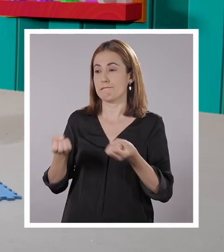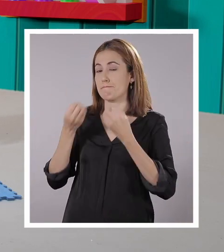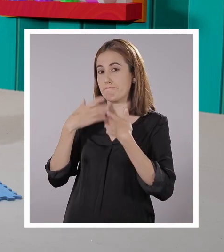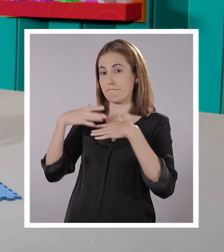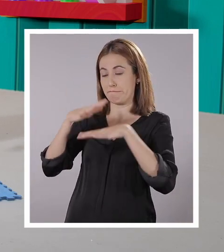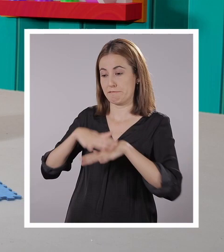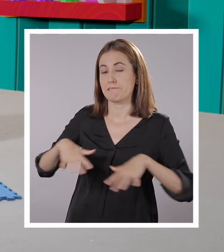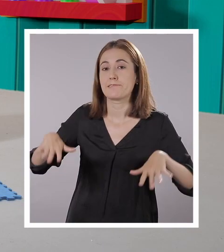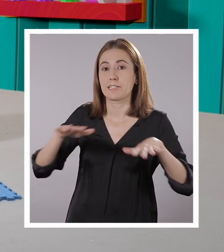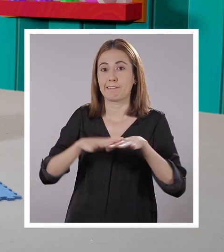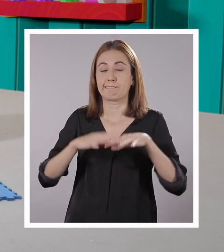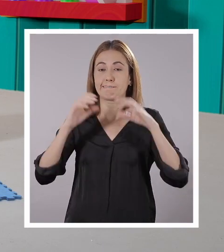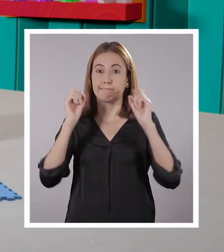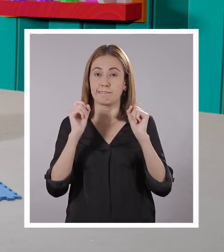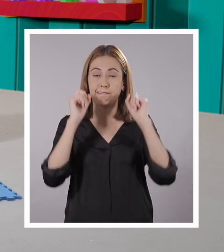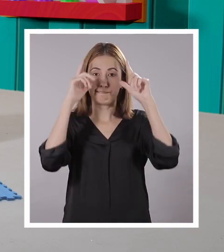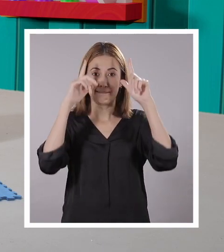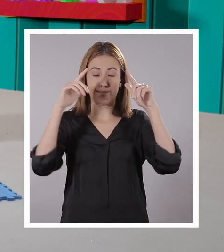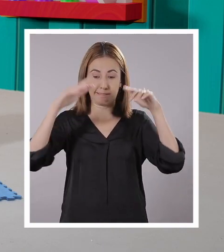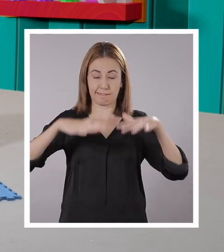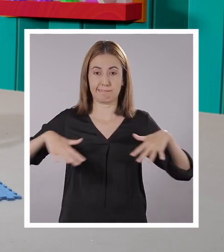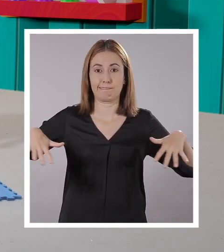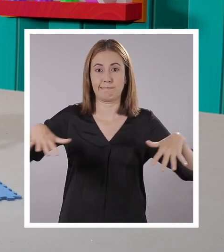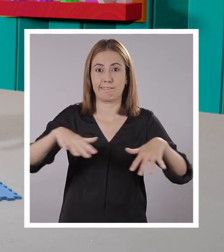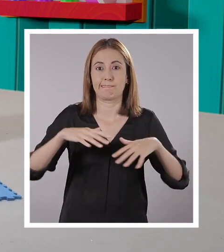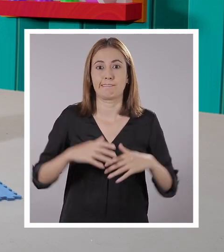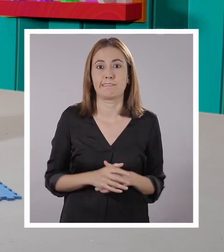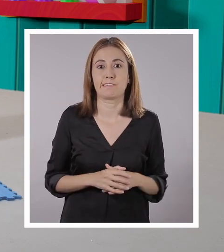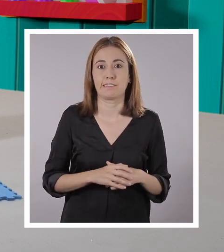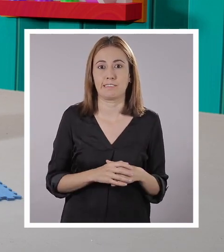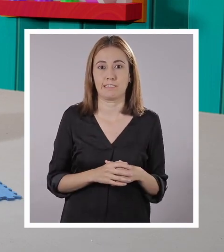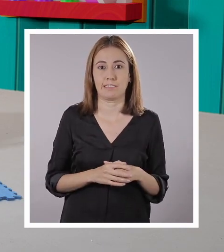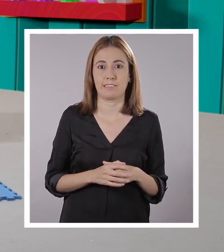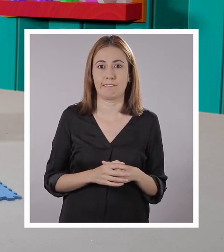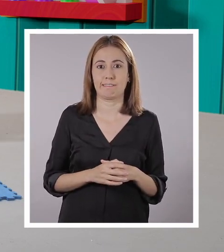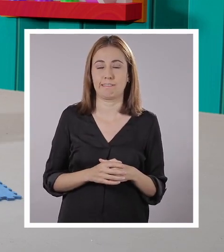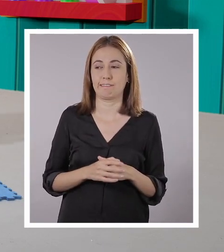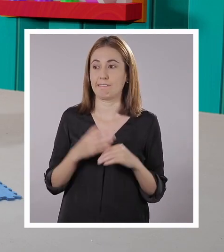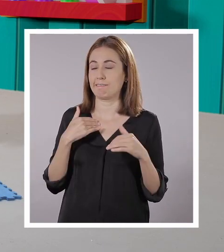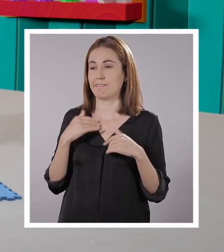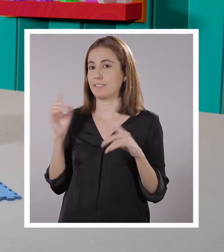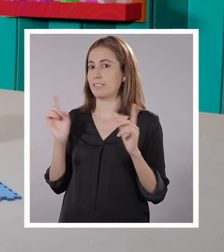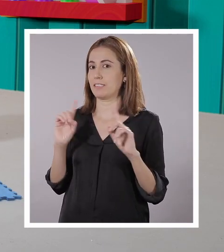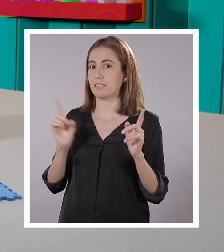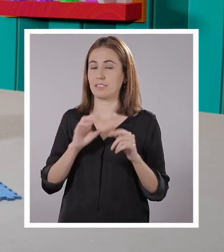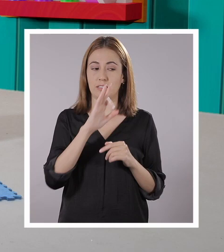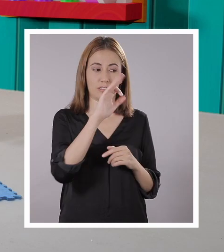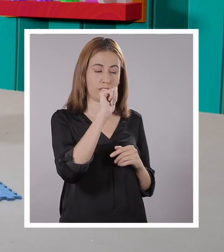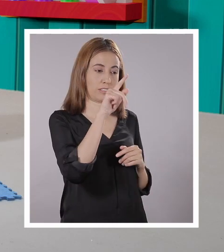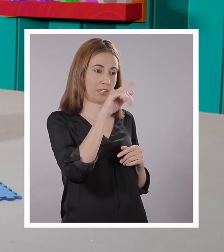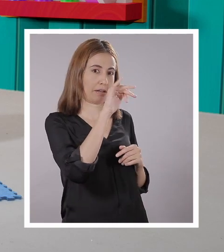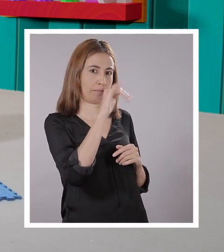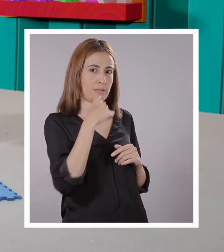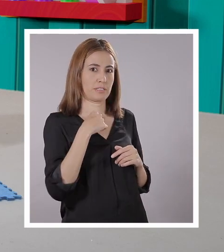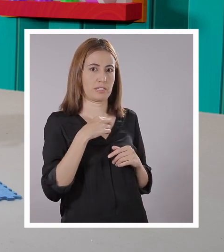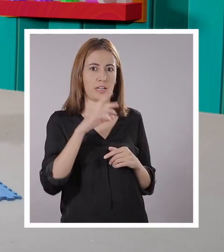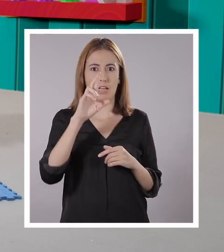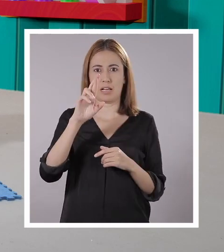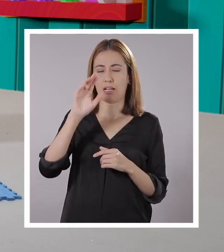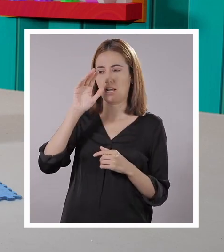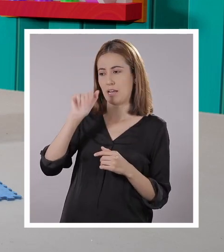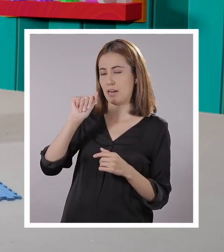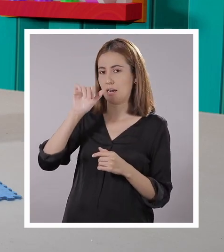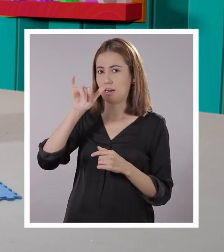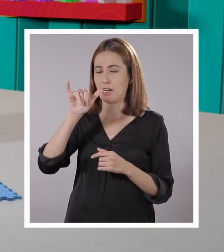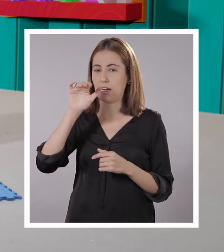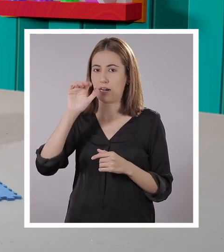franja. Les contaba a los niños que tenemos una sorpresa. ¿Tú sabes lo que es esto? Sí, un tapiz. No. Esta es